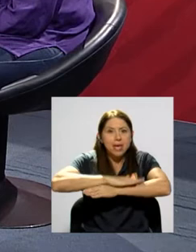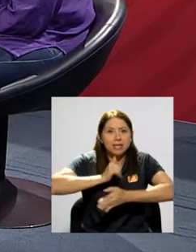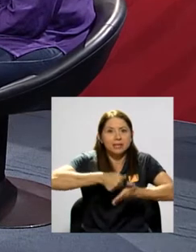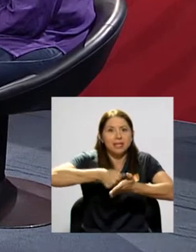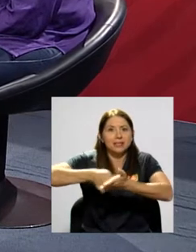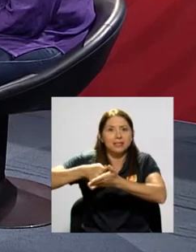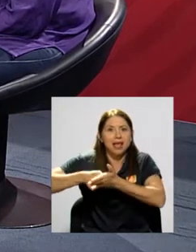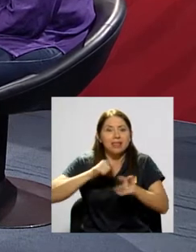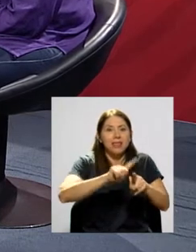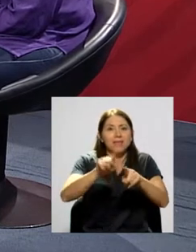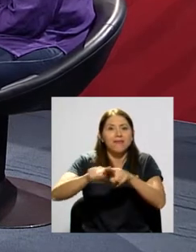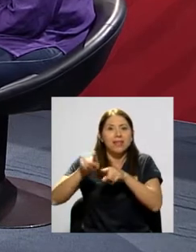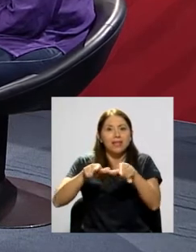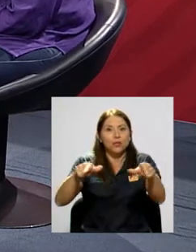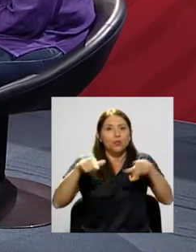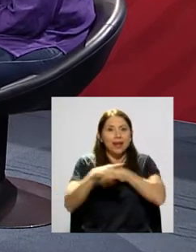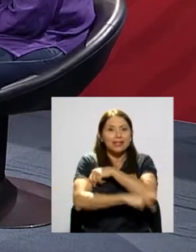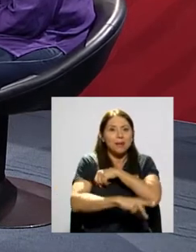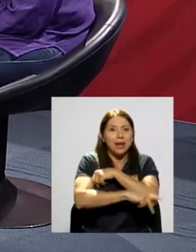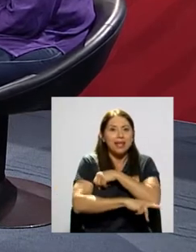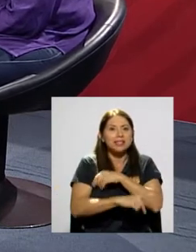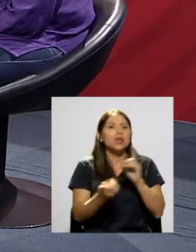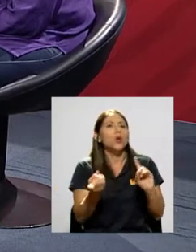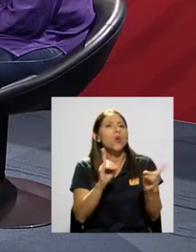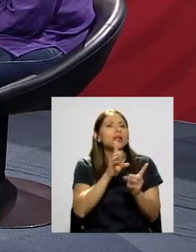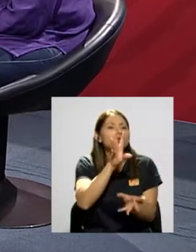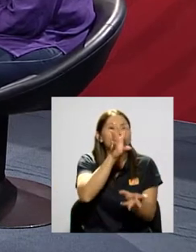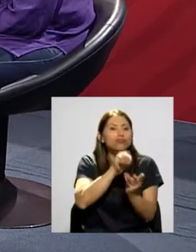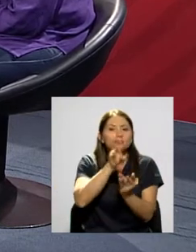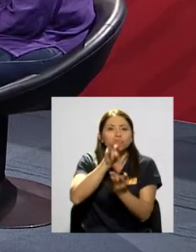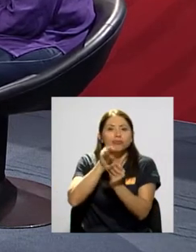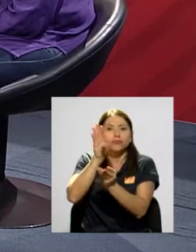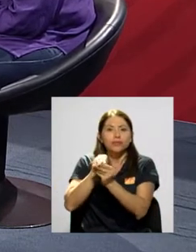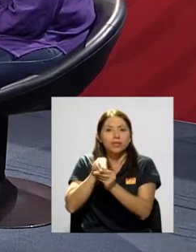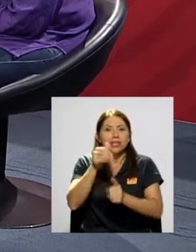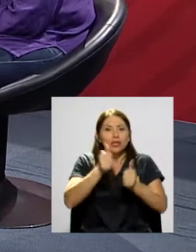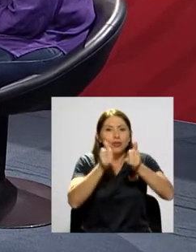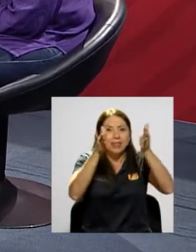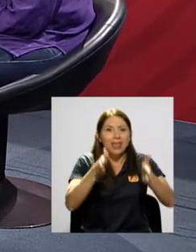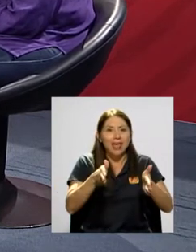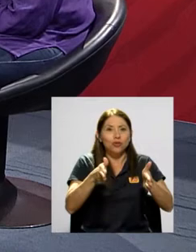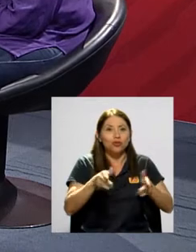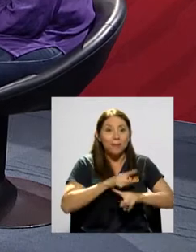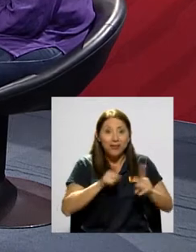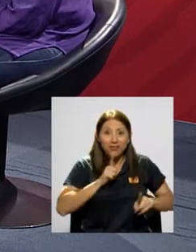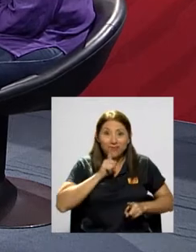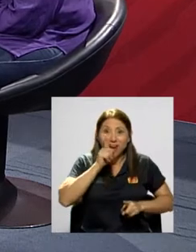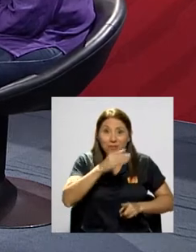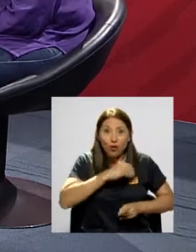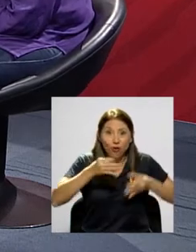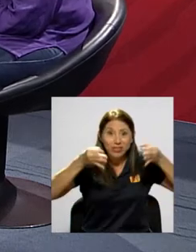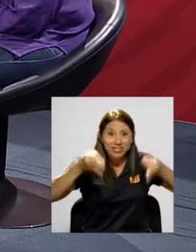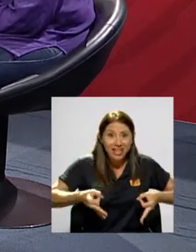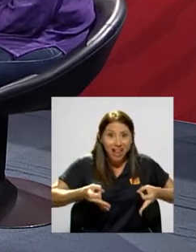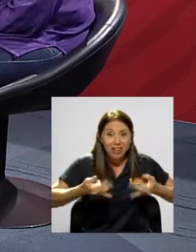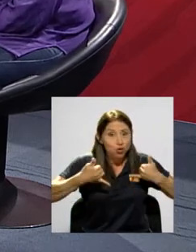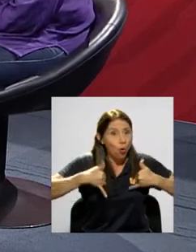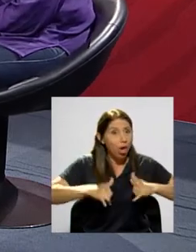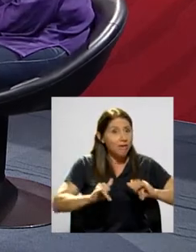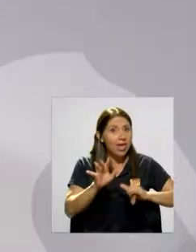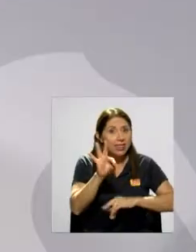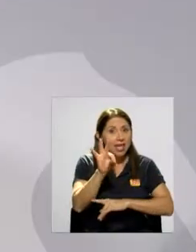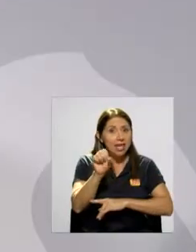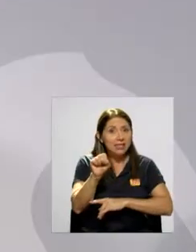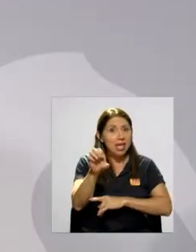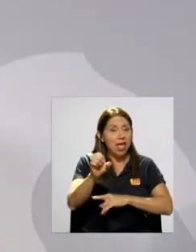los votos obtenidos por uno u otro candidato, y esos escrutinios aún no se han hecho oficiales por parte del Tribunal Supremo de